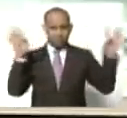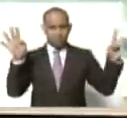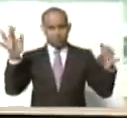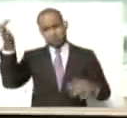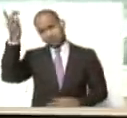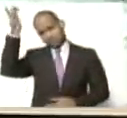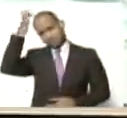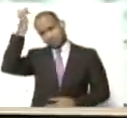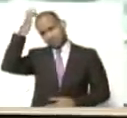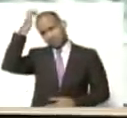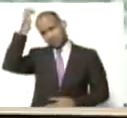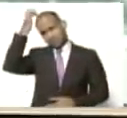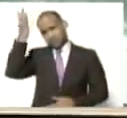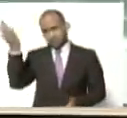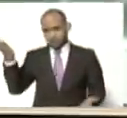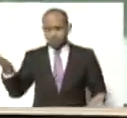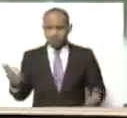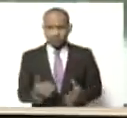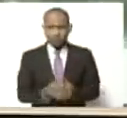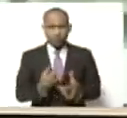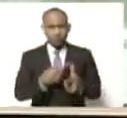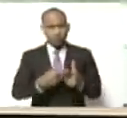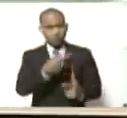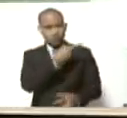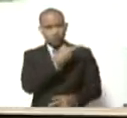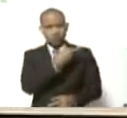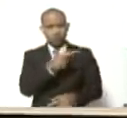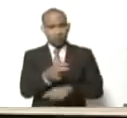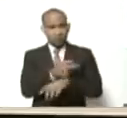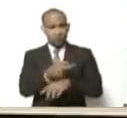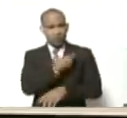El sordo, el mudo y el loco, el gobierno español,